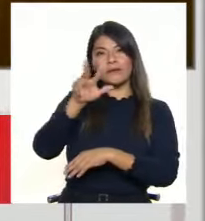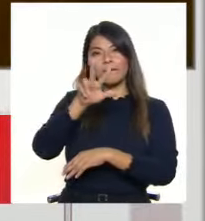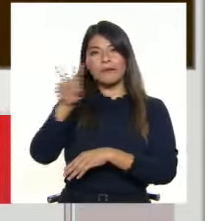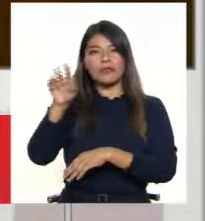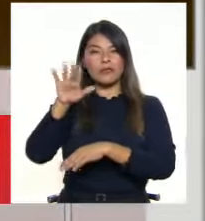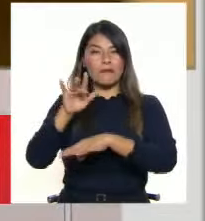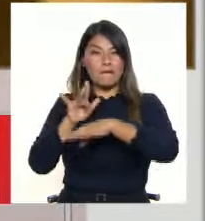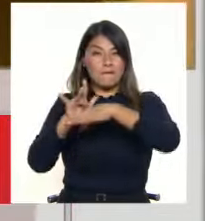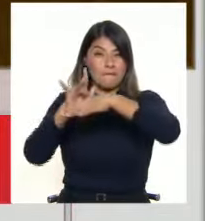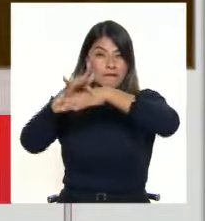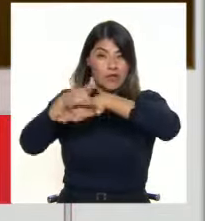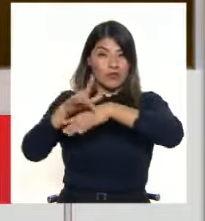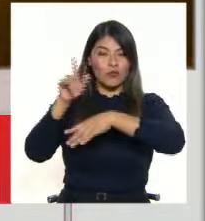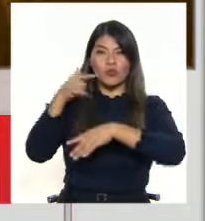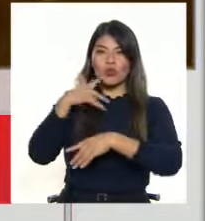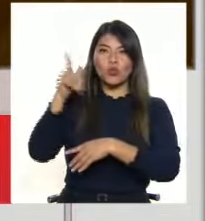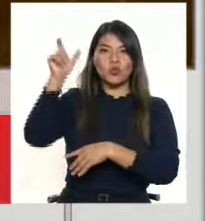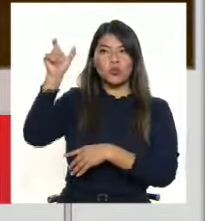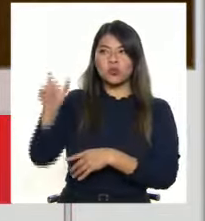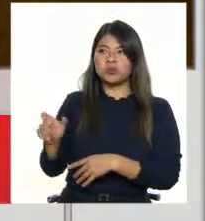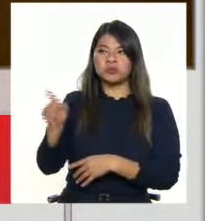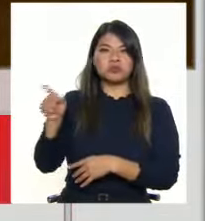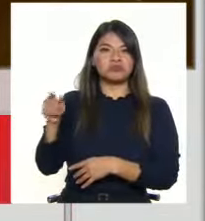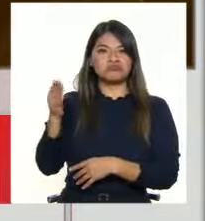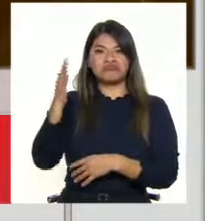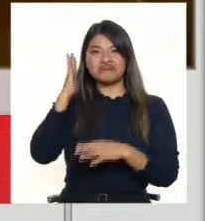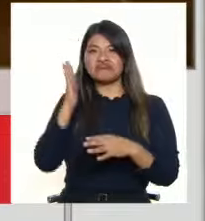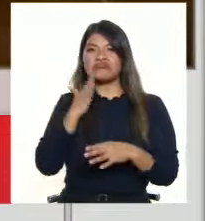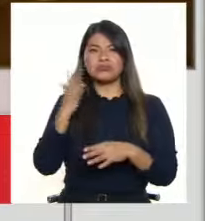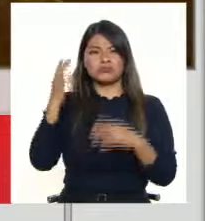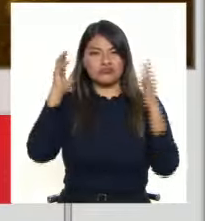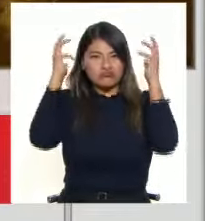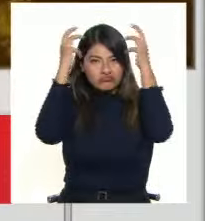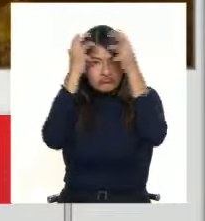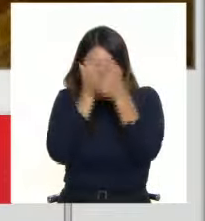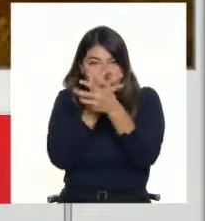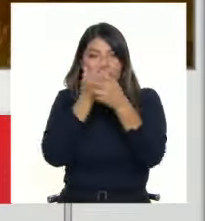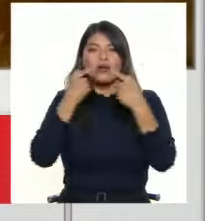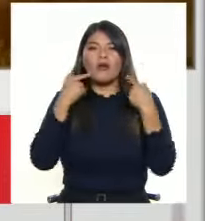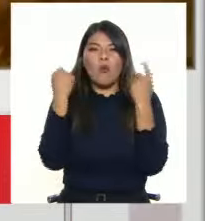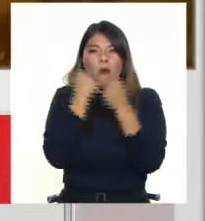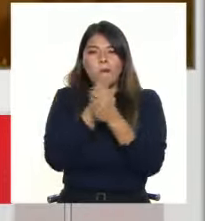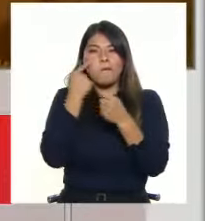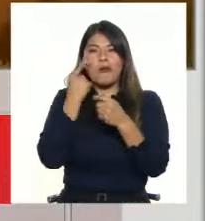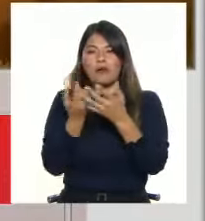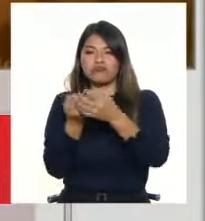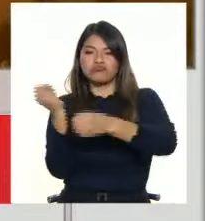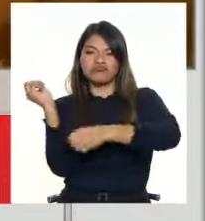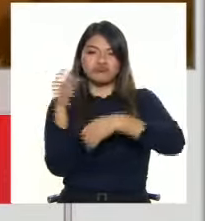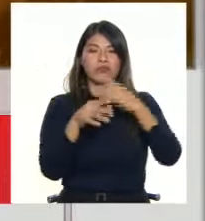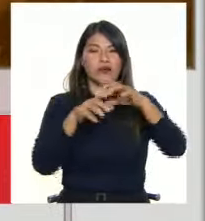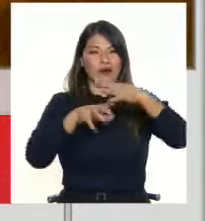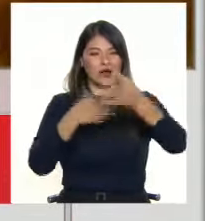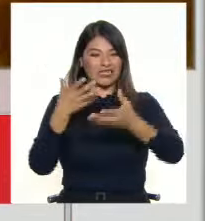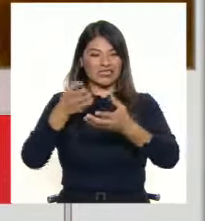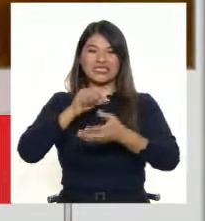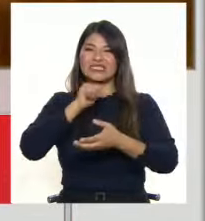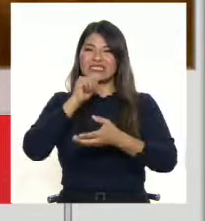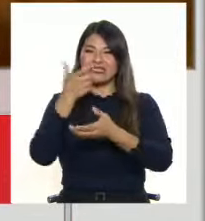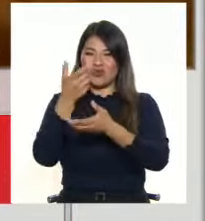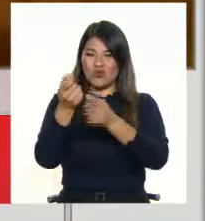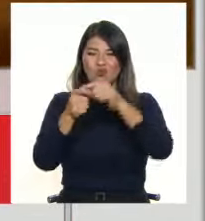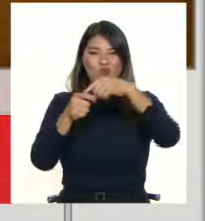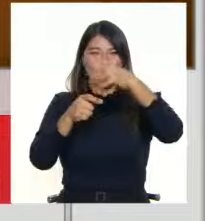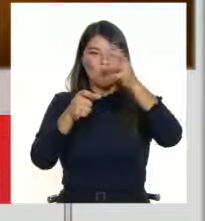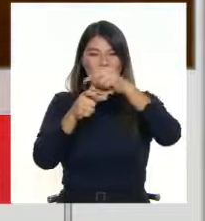madrugada, un sujeto bien camuflado lanzó lo que es esas botellas con queroseno y fuego, pues, ¿no?